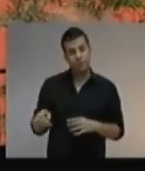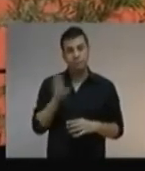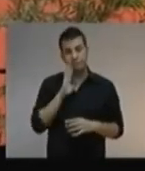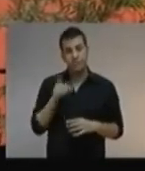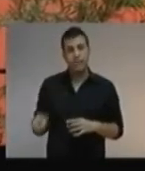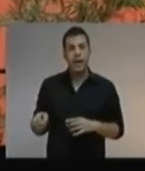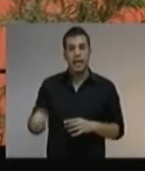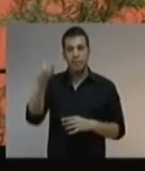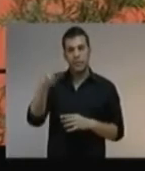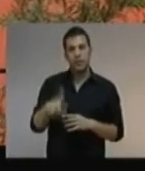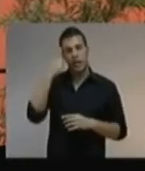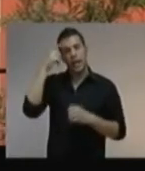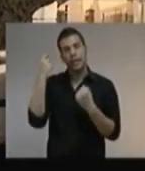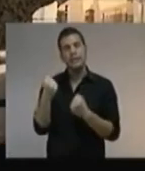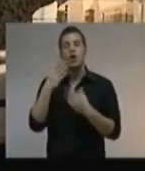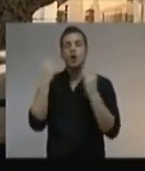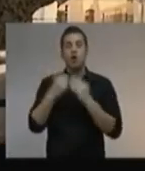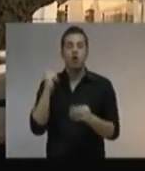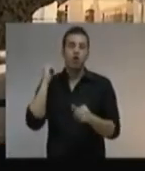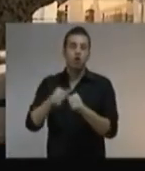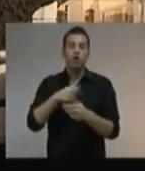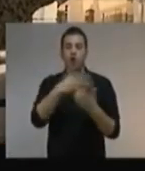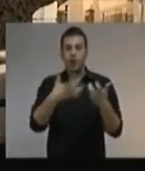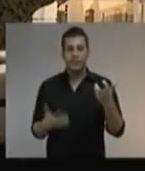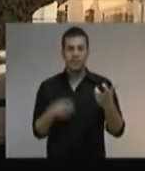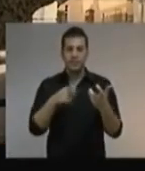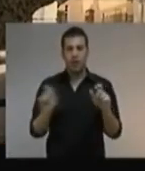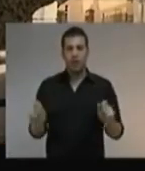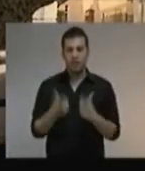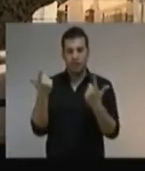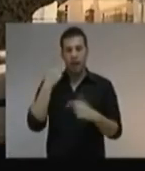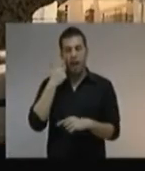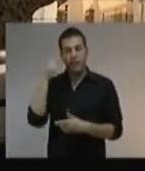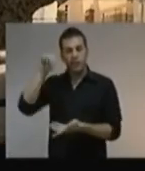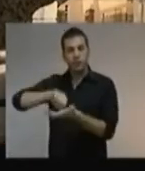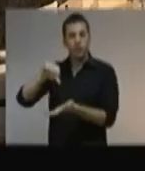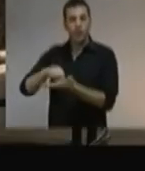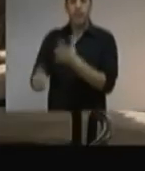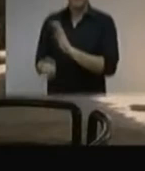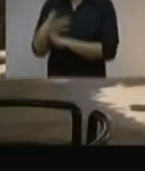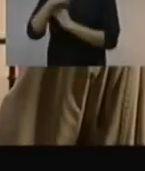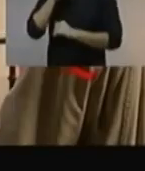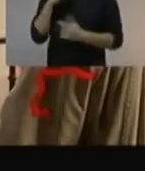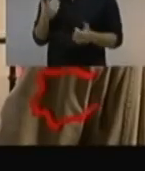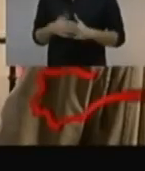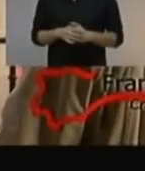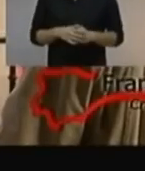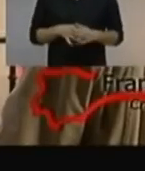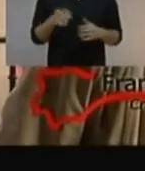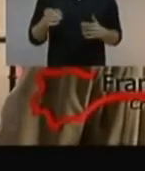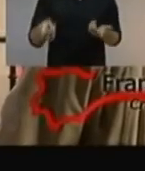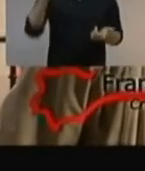que es el cronista oficial de este pueblo. Cuéntame, ¿cuál es el origen de esta ciudad? ¿A cuándo en el tiempo se remonta? Agüimes es un